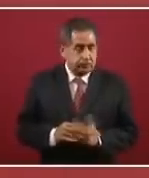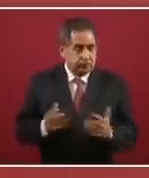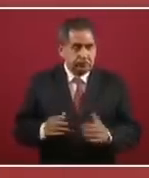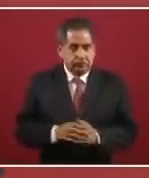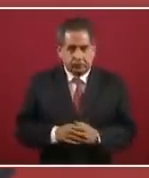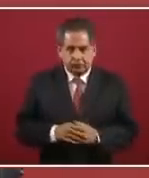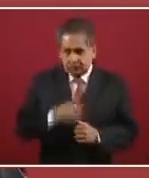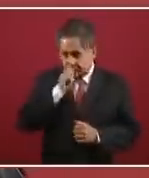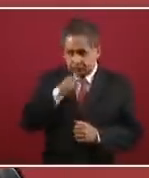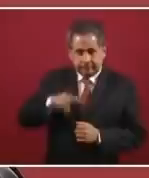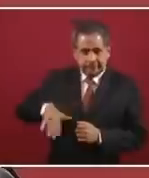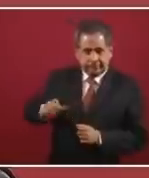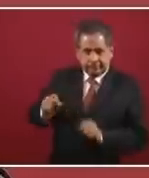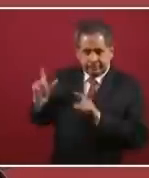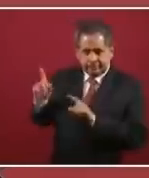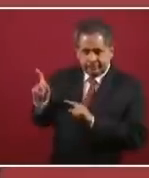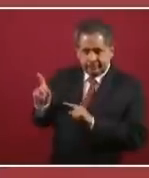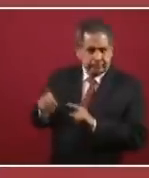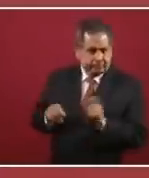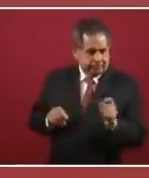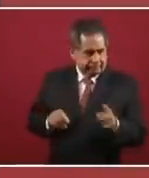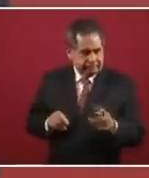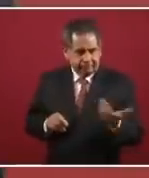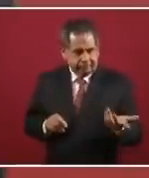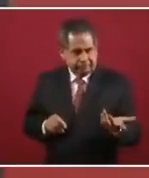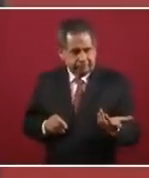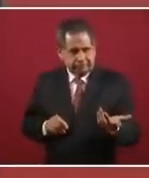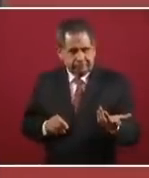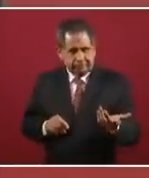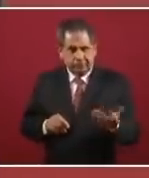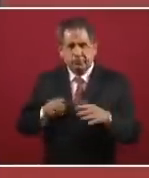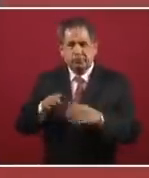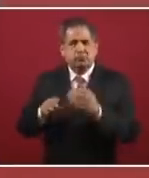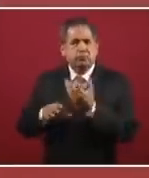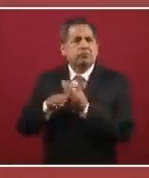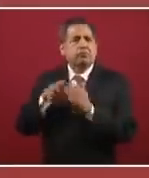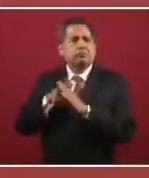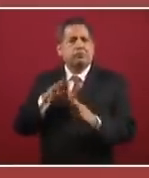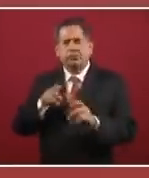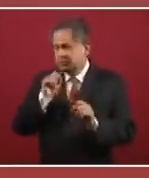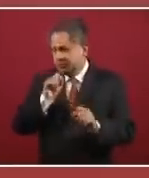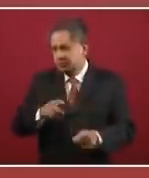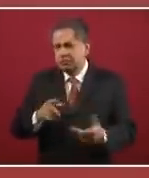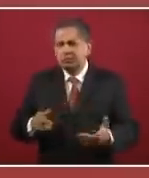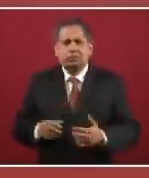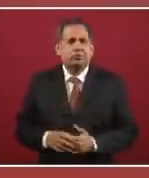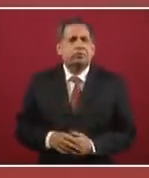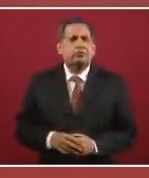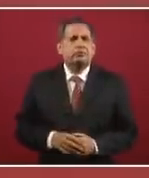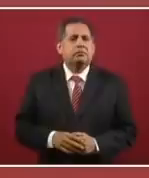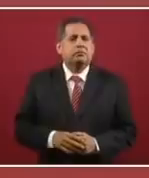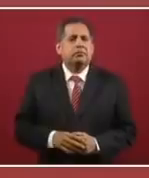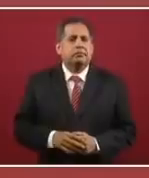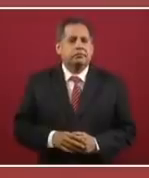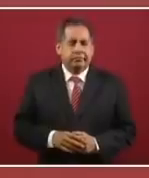Esto mismo estamos viendo sobre la política migratoria,